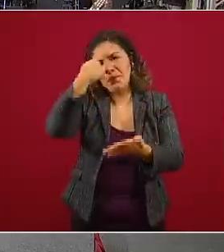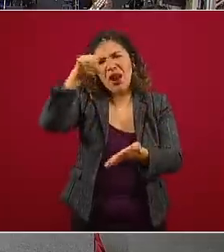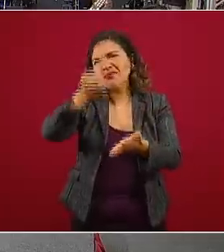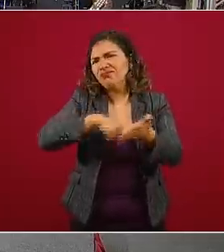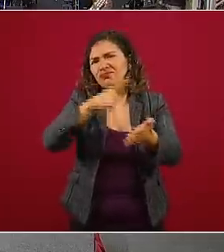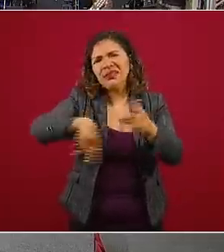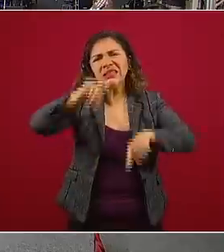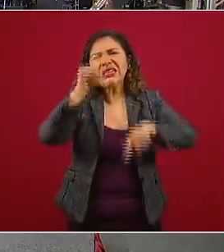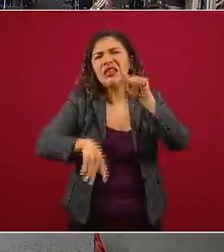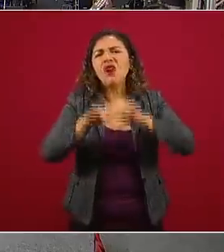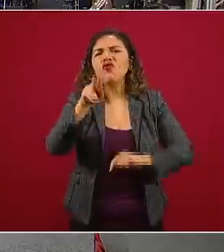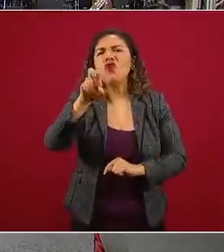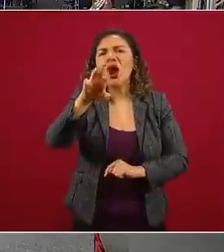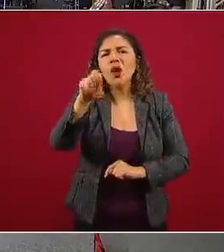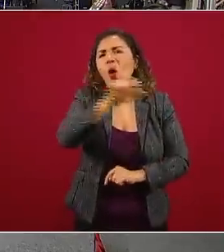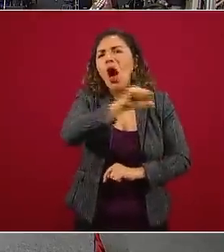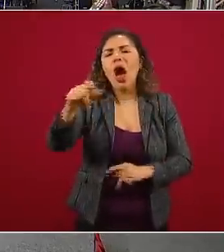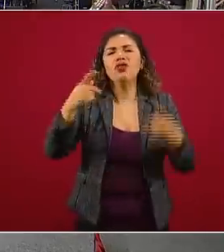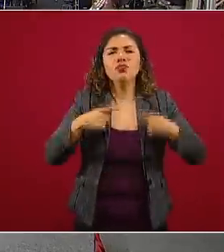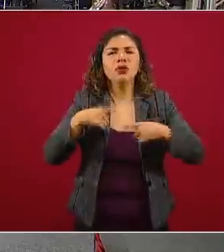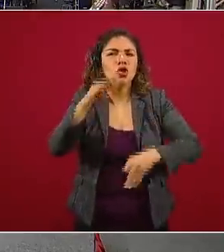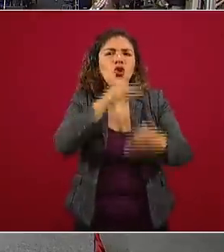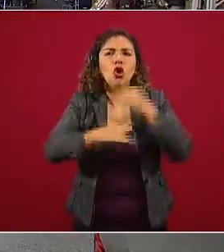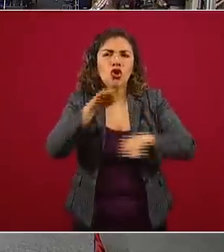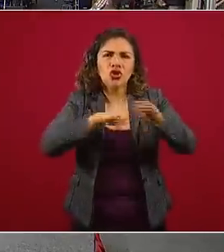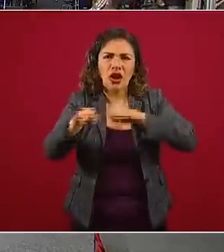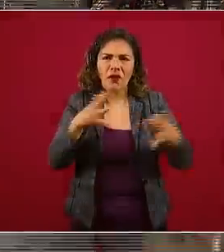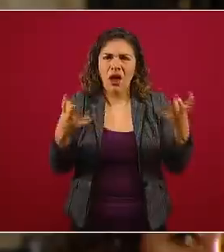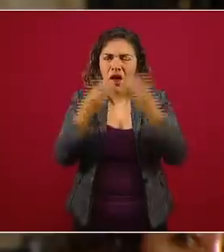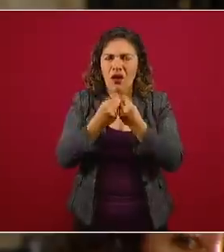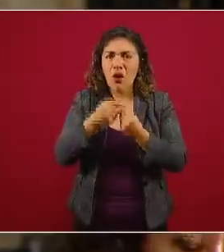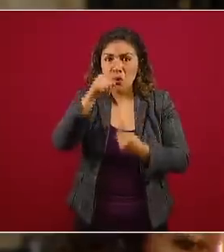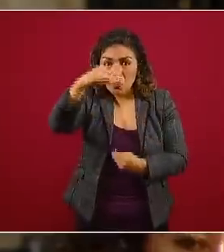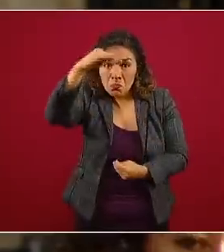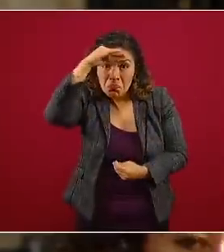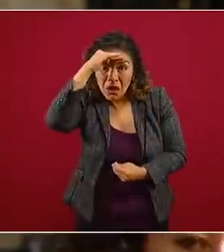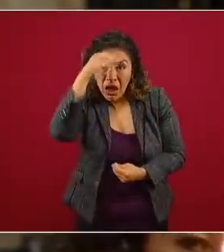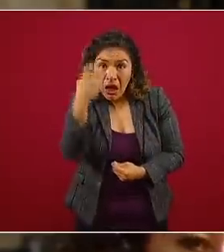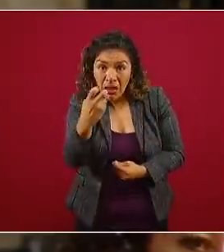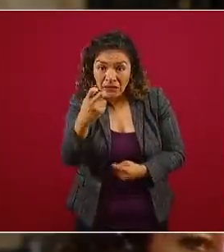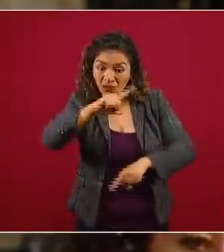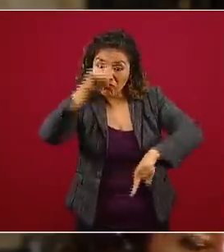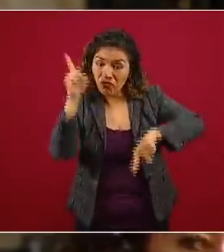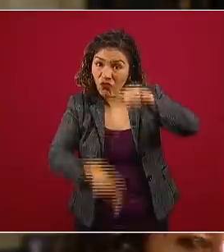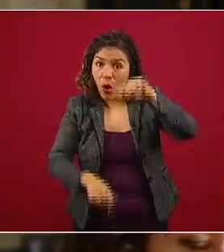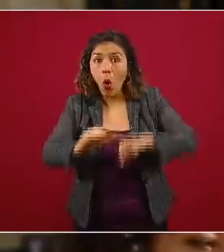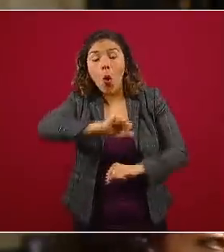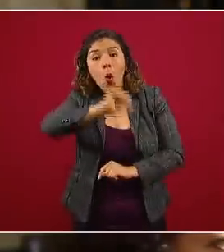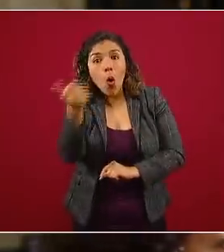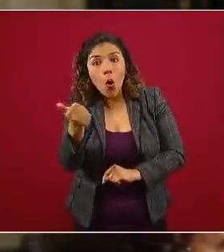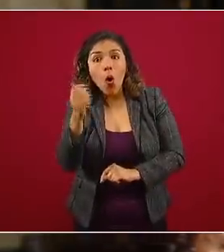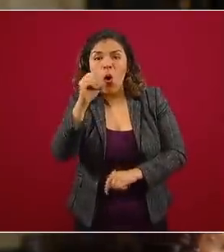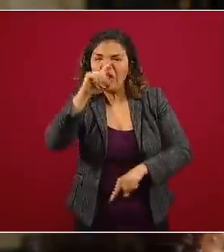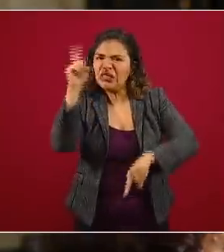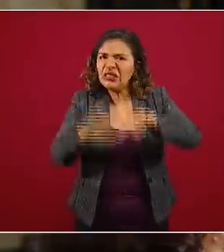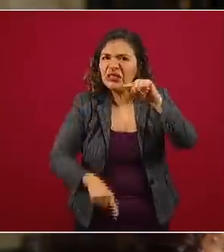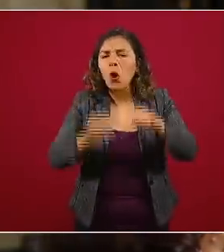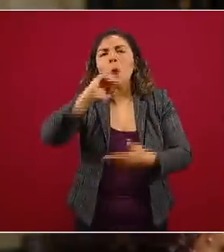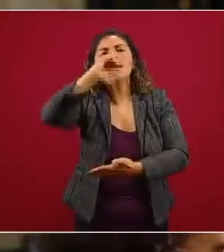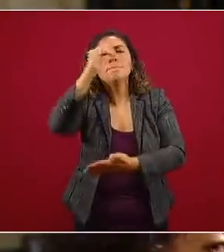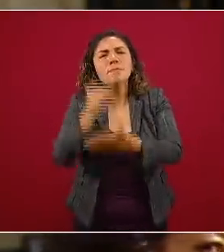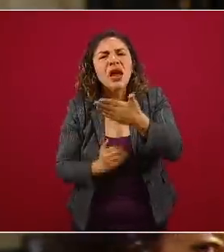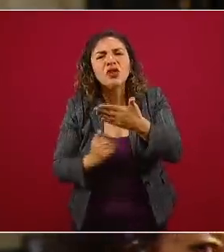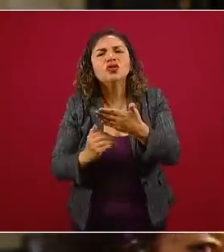fuero a todos los legisladores federales y aquí la pregunta es crítico eliminar otra o bajarla